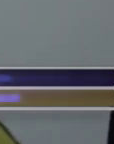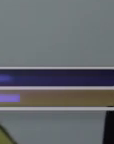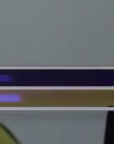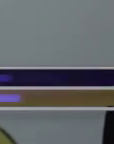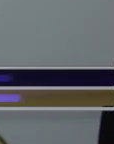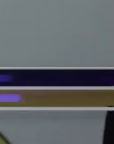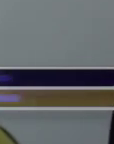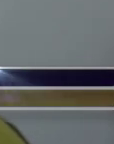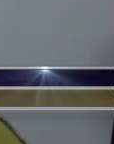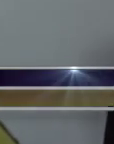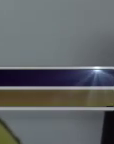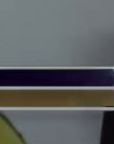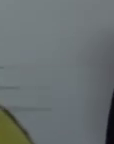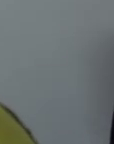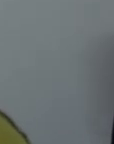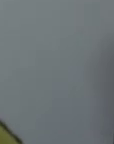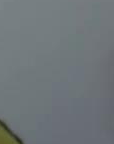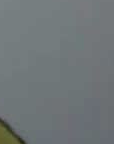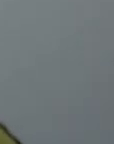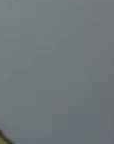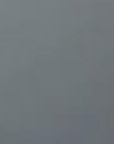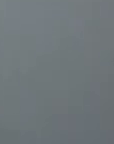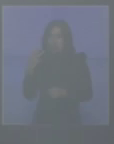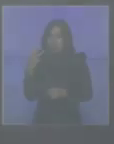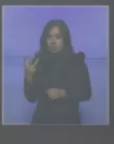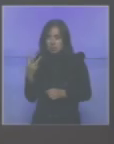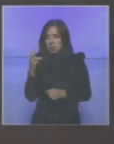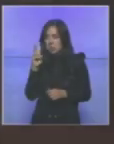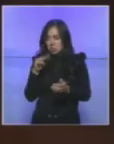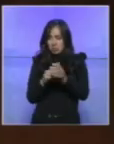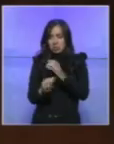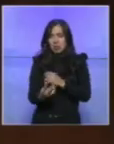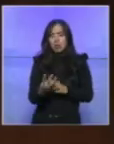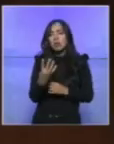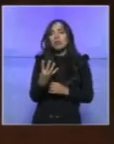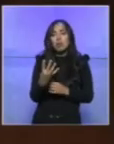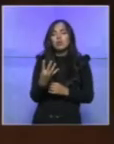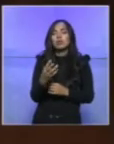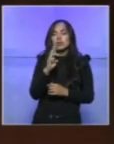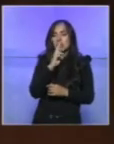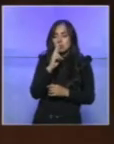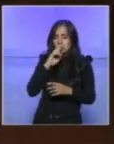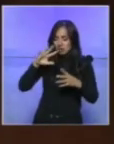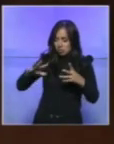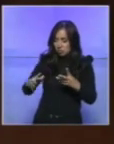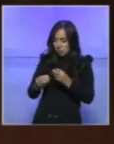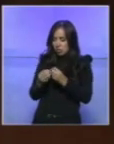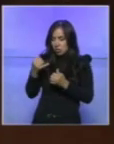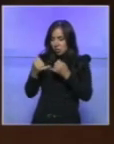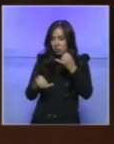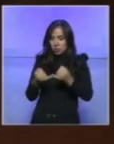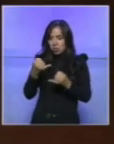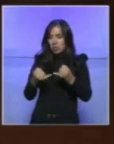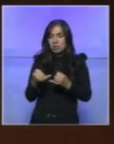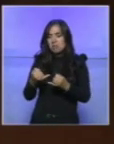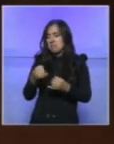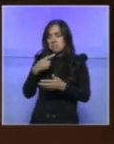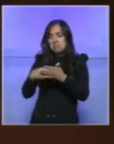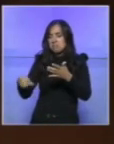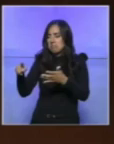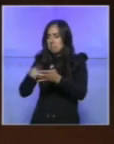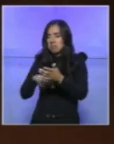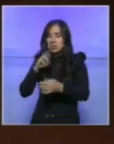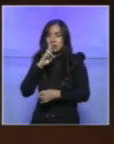había visto. No hay un antecedente de los criterios que está empleando Sala Monterrey para